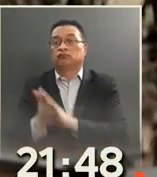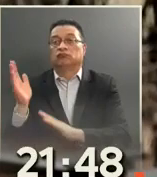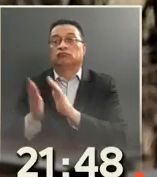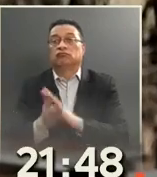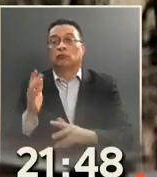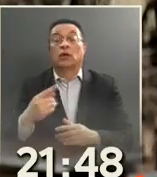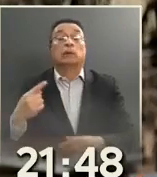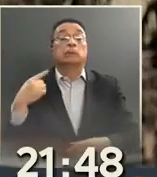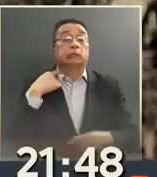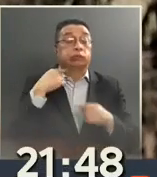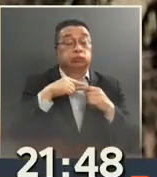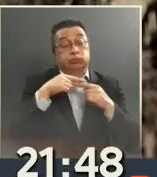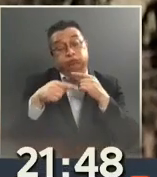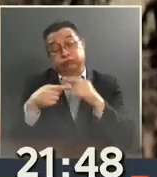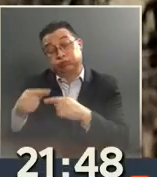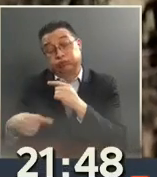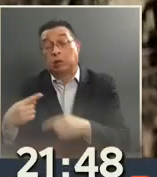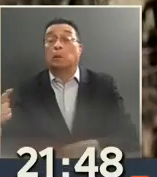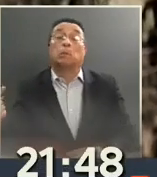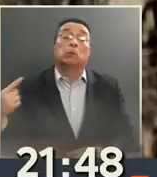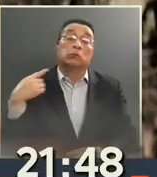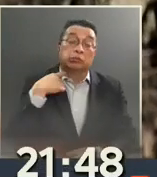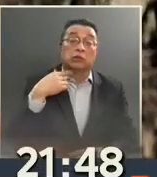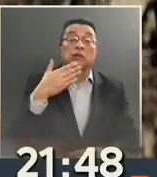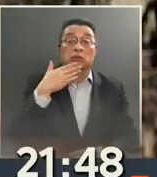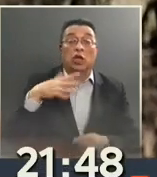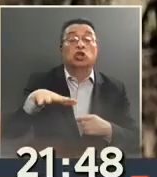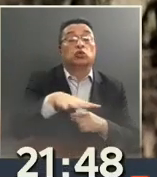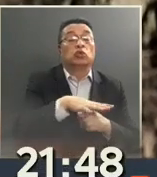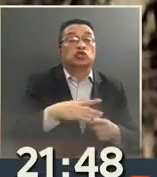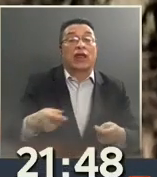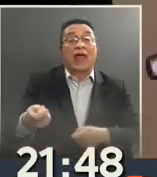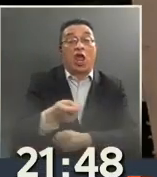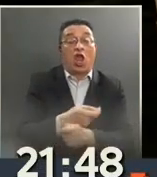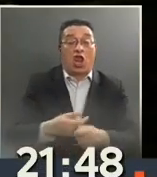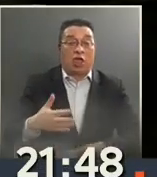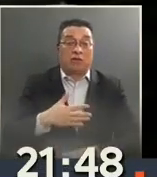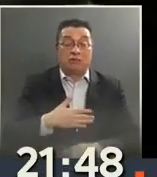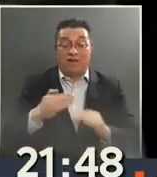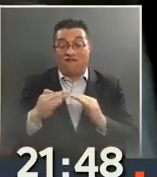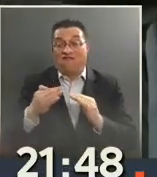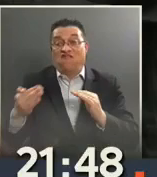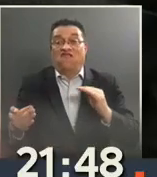cadena también a lo que es la situación económica nuestra como vecino.